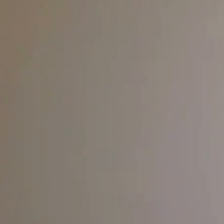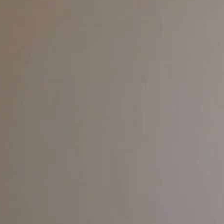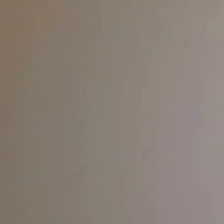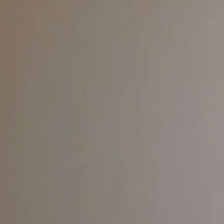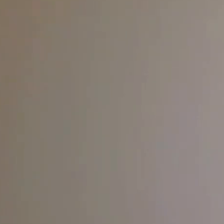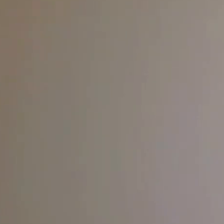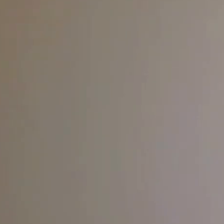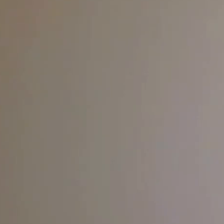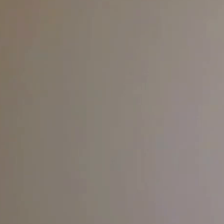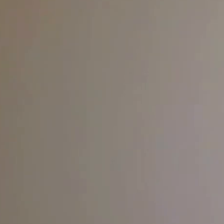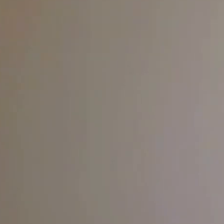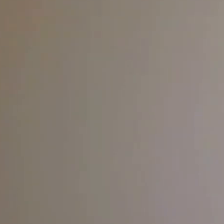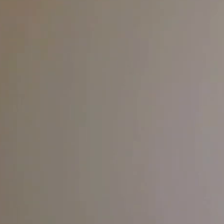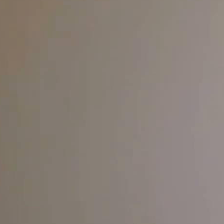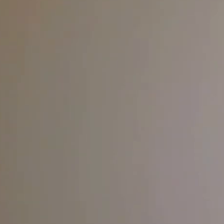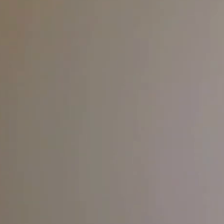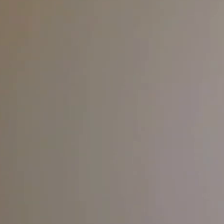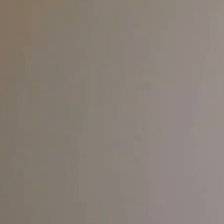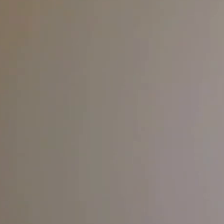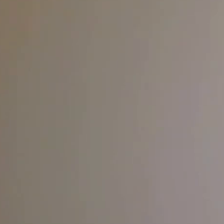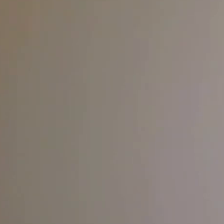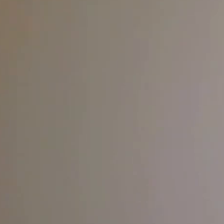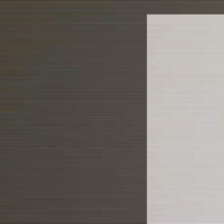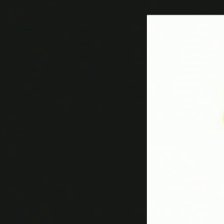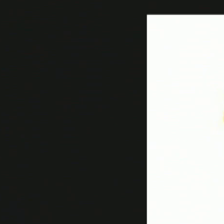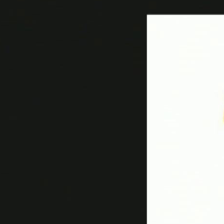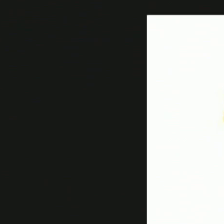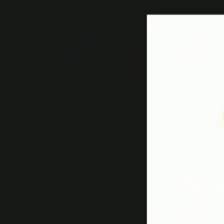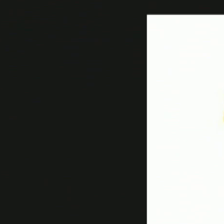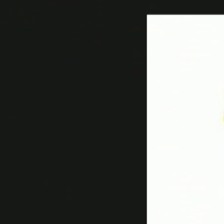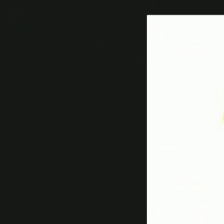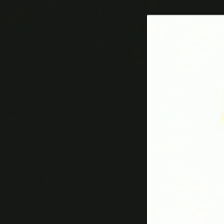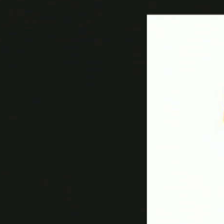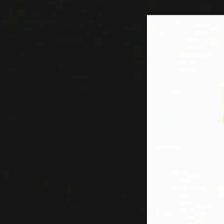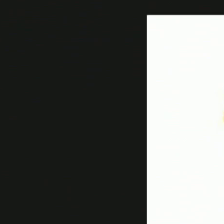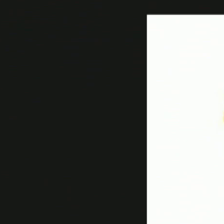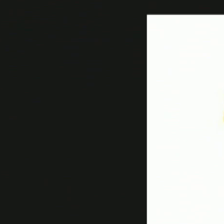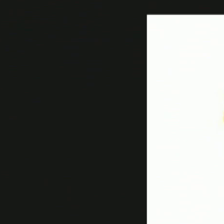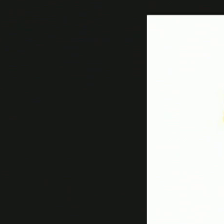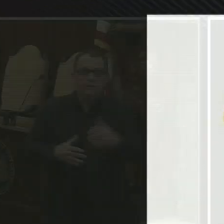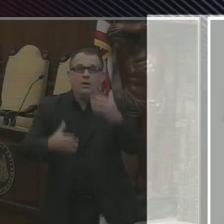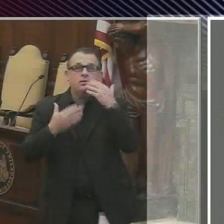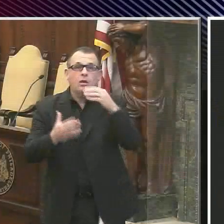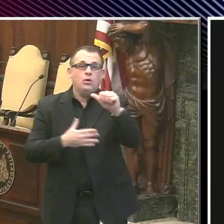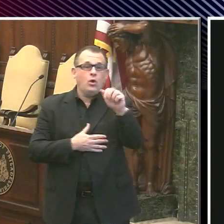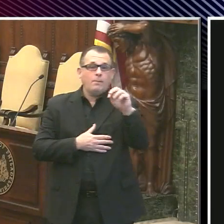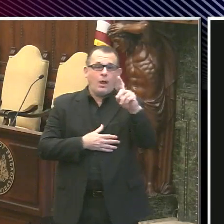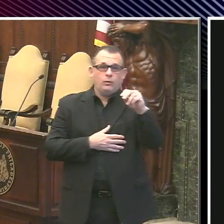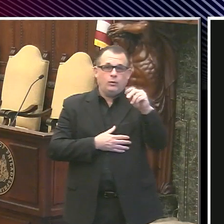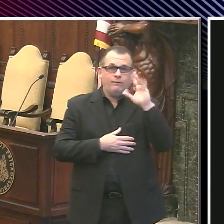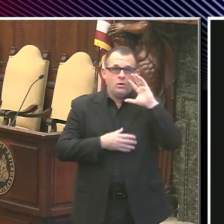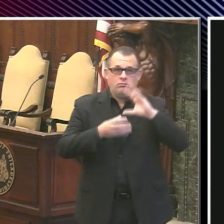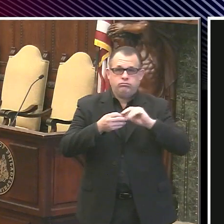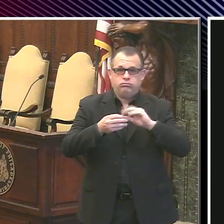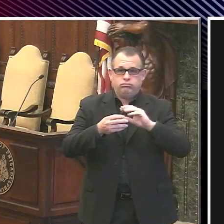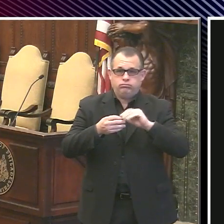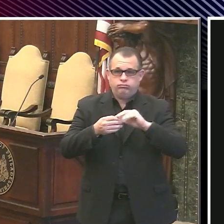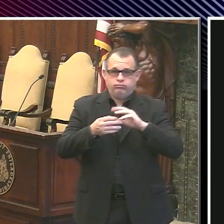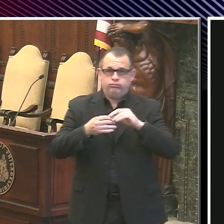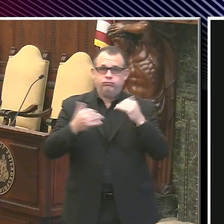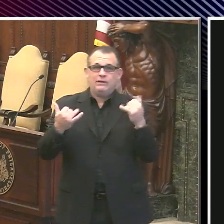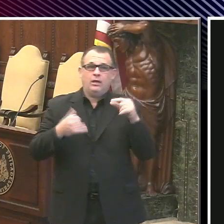pandemia. Muchas gracias. Okay, thank you, Armando. We're now going to move to the Q&A portion for members of